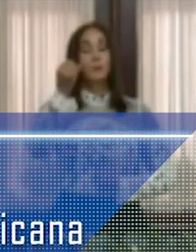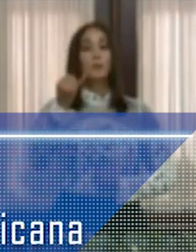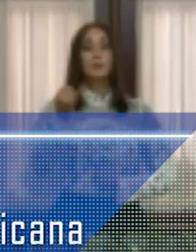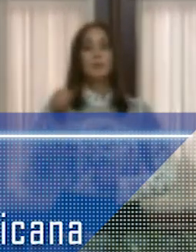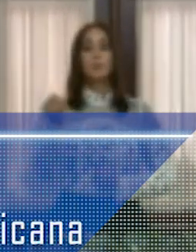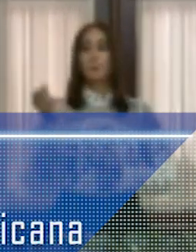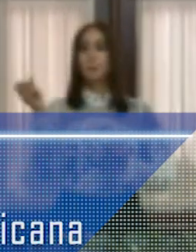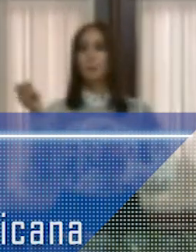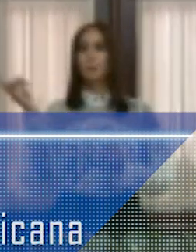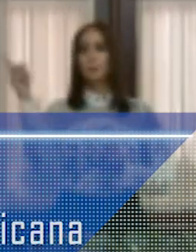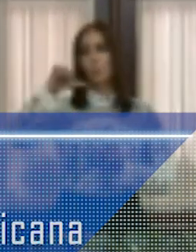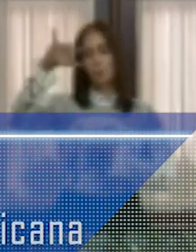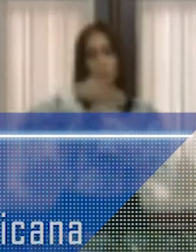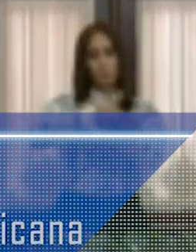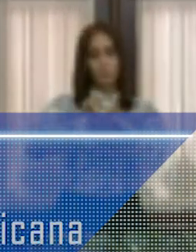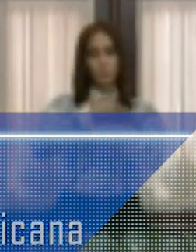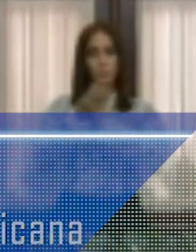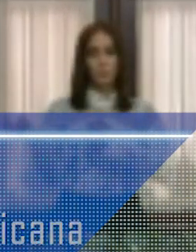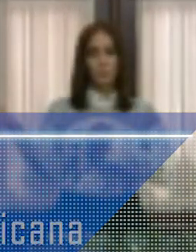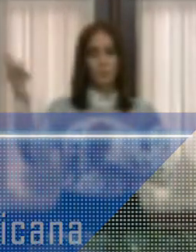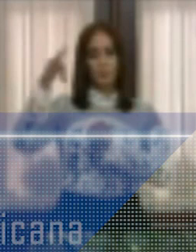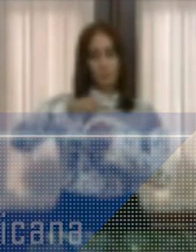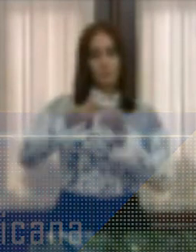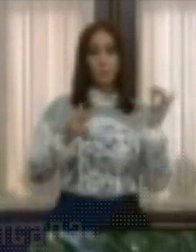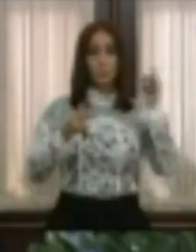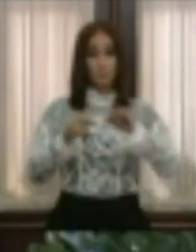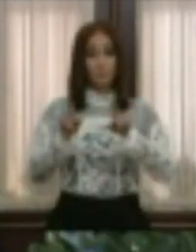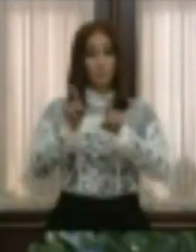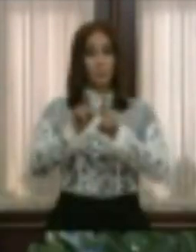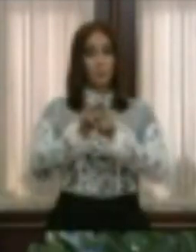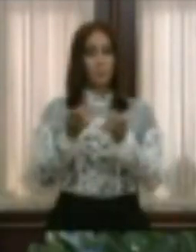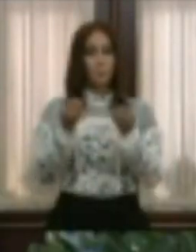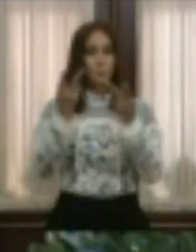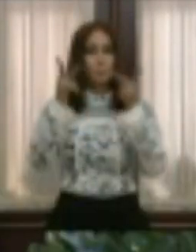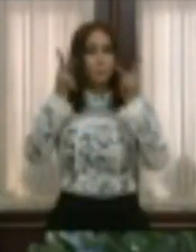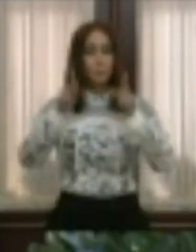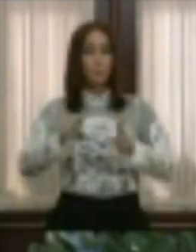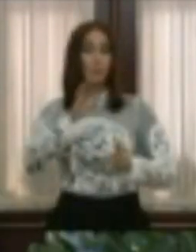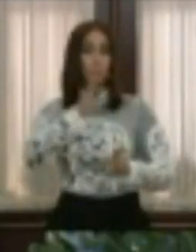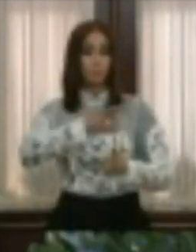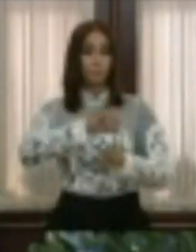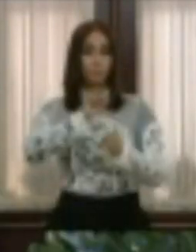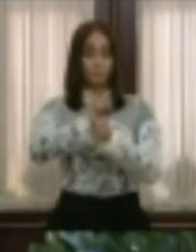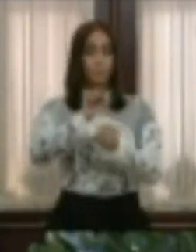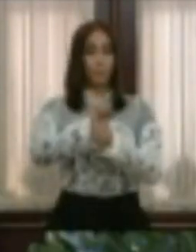inversión extranjera, su capacidad de generación de empleos, divisas y valor agregado.